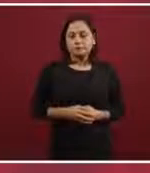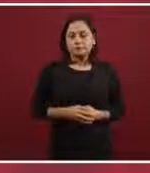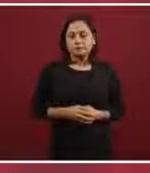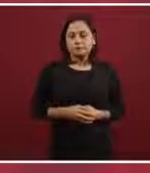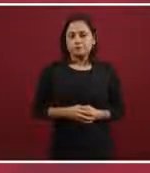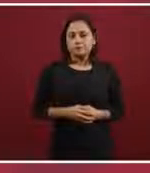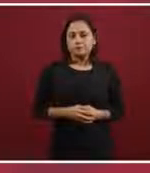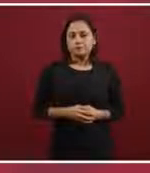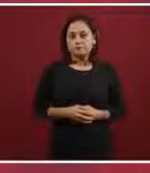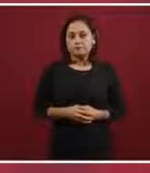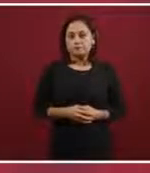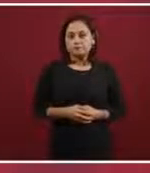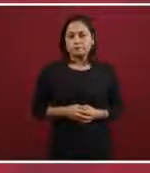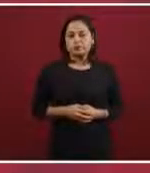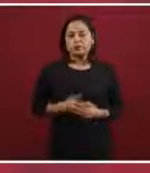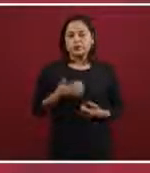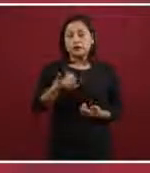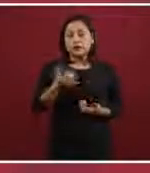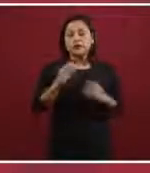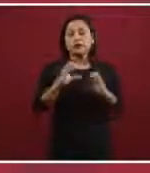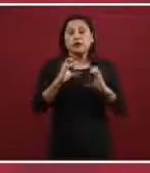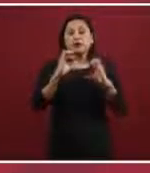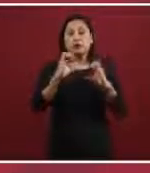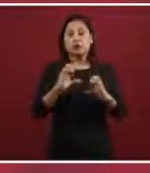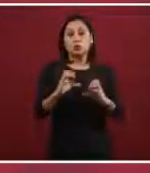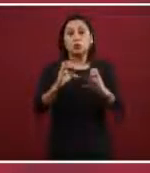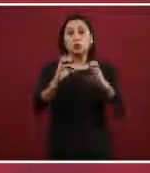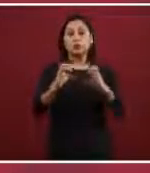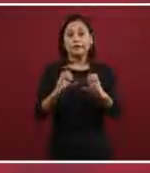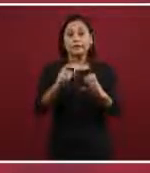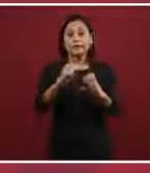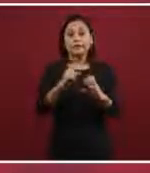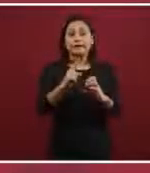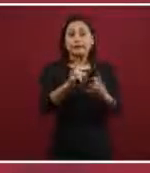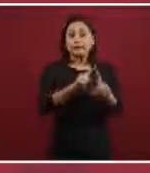afectar las economías nacionales